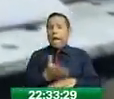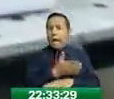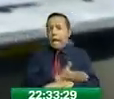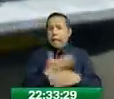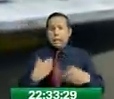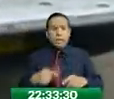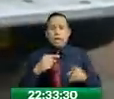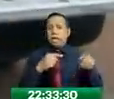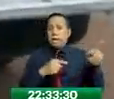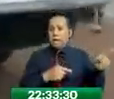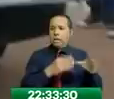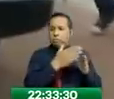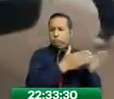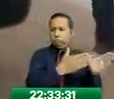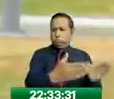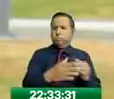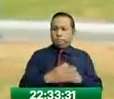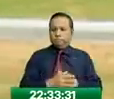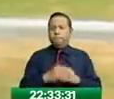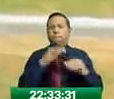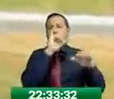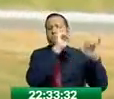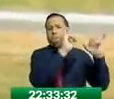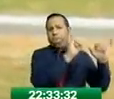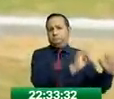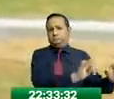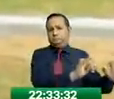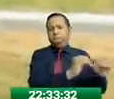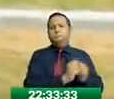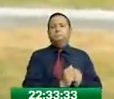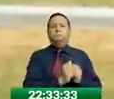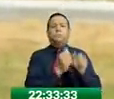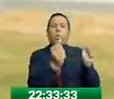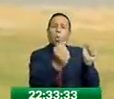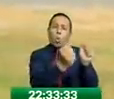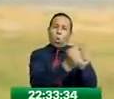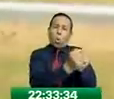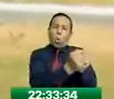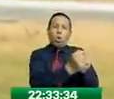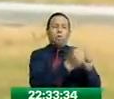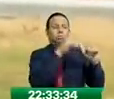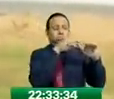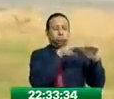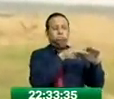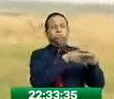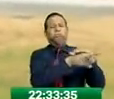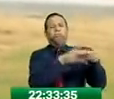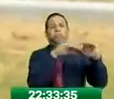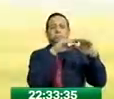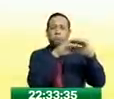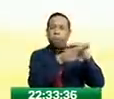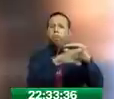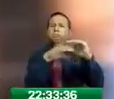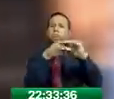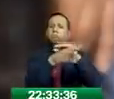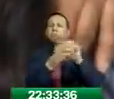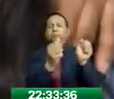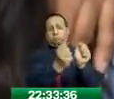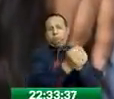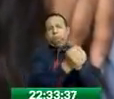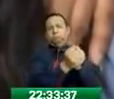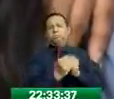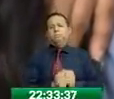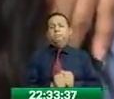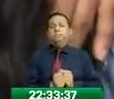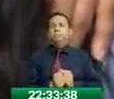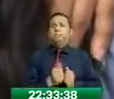donde descansarían eternamente, compartiendo tumba así como compartían el espacio donde habitaban. Se quedaba la